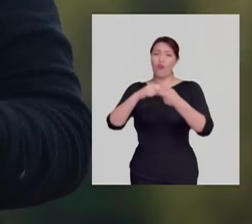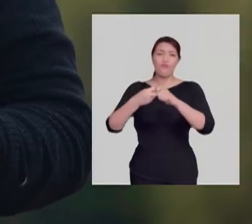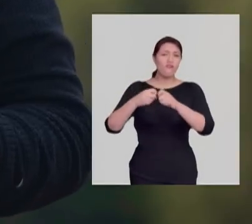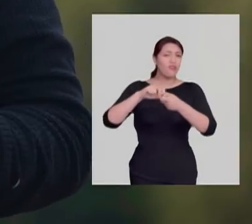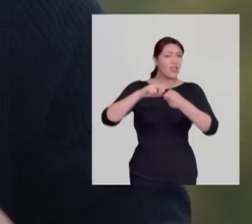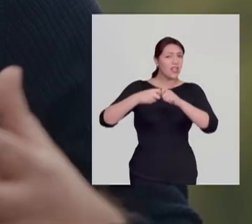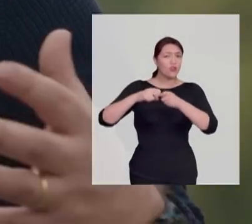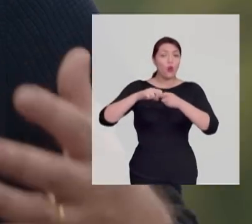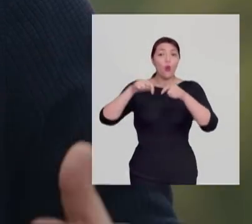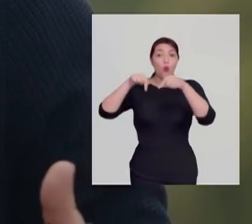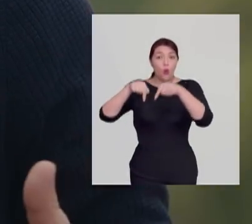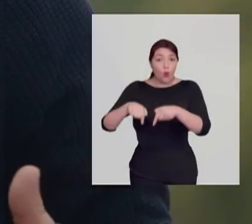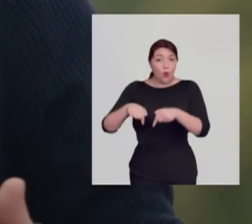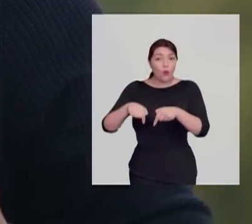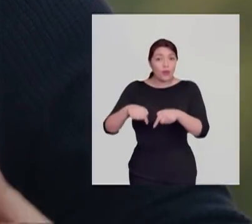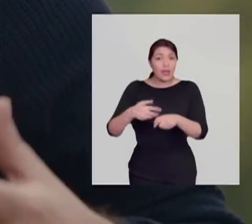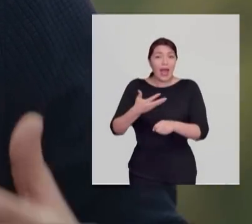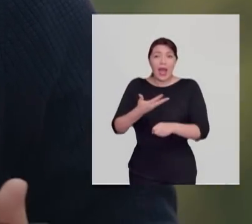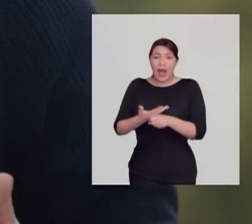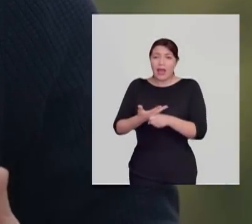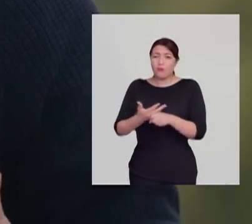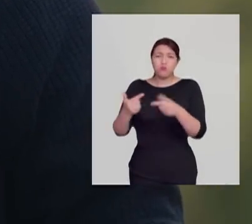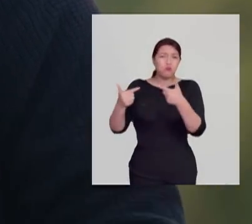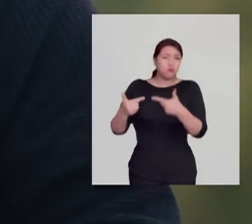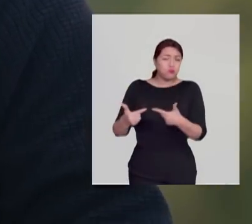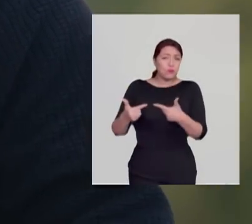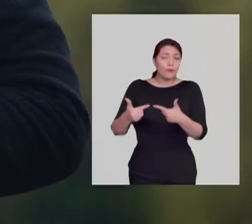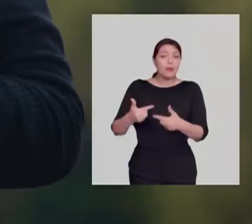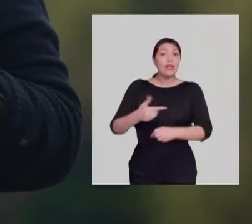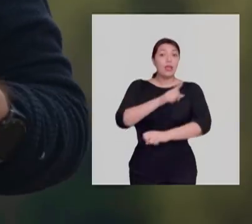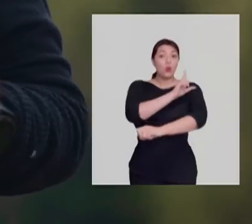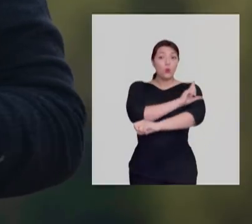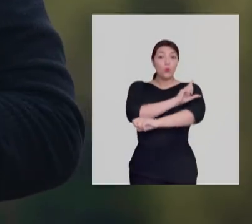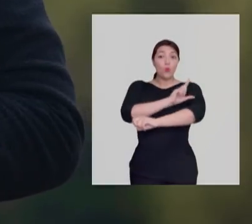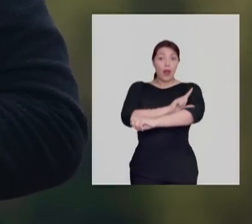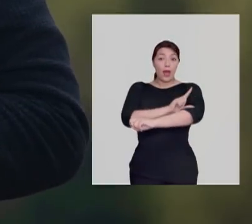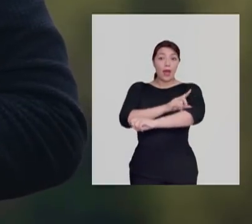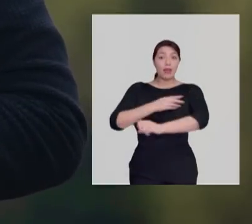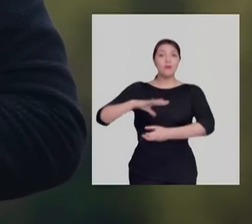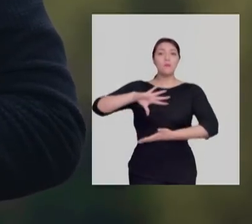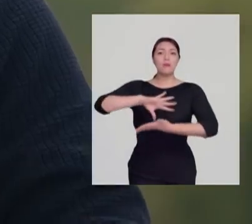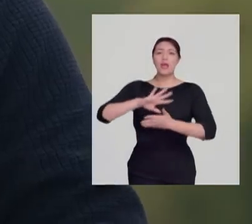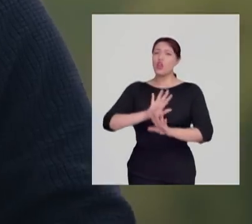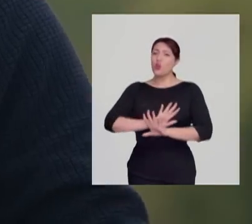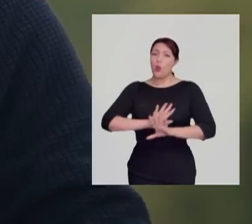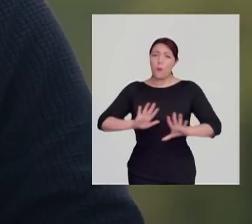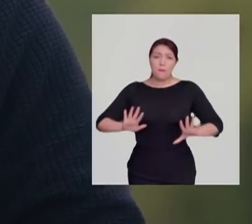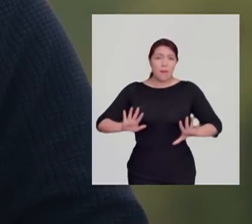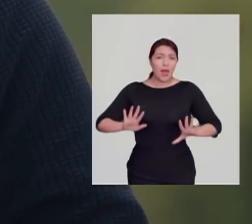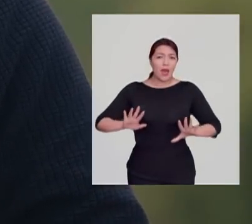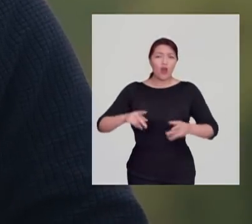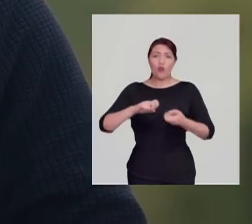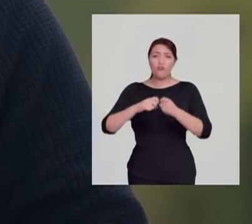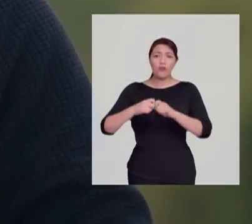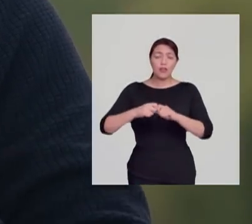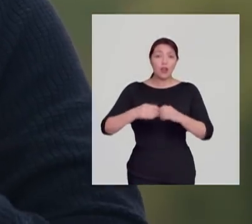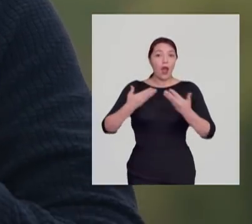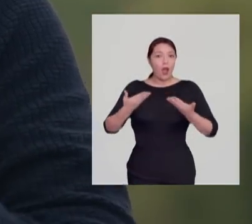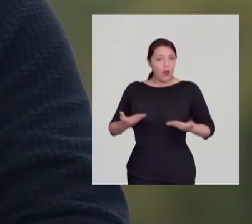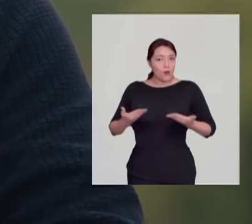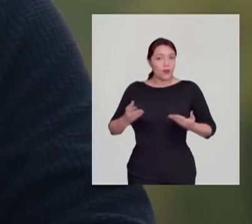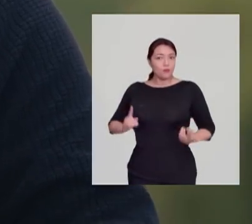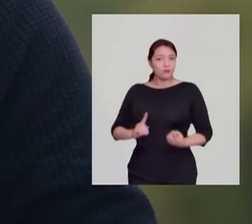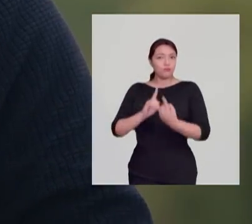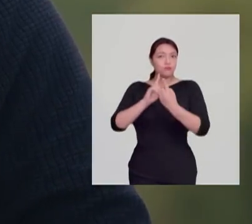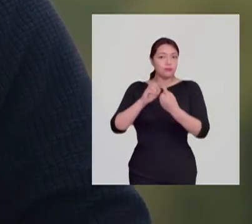de conflictos, donde hoy día ya existen y también en nuevos lugares de nuestro país. Yo no quiero más conflicto. Creo que